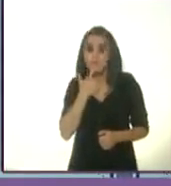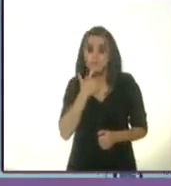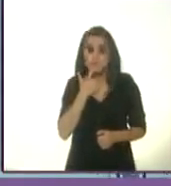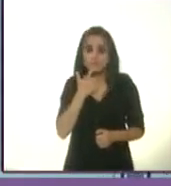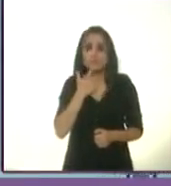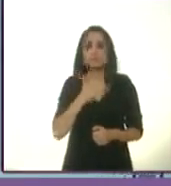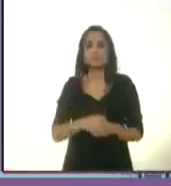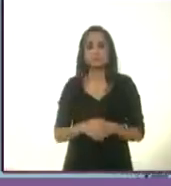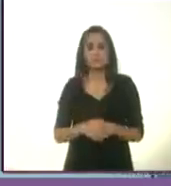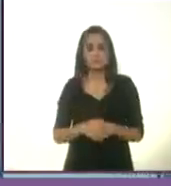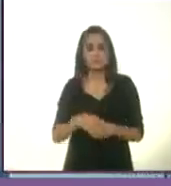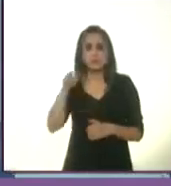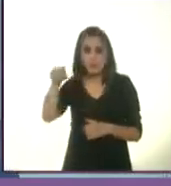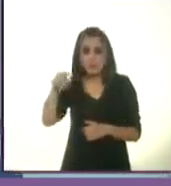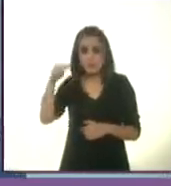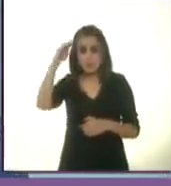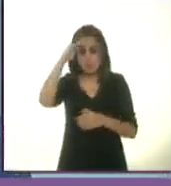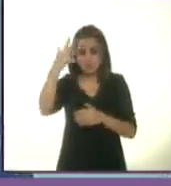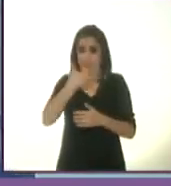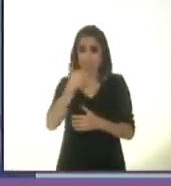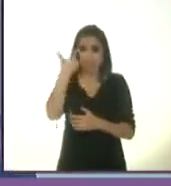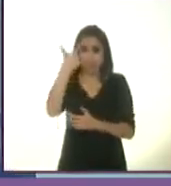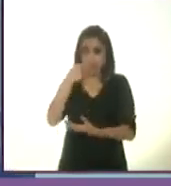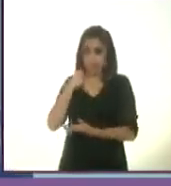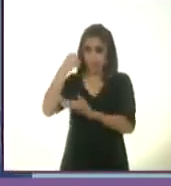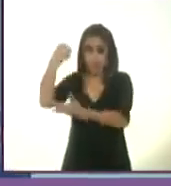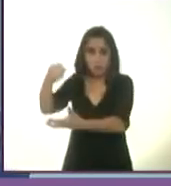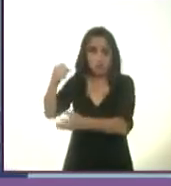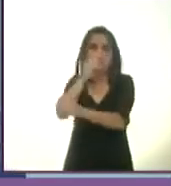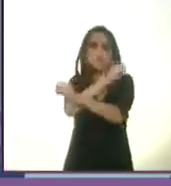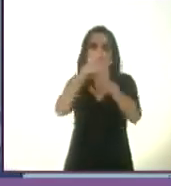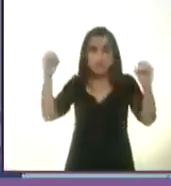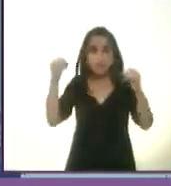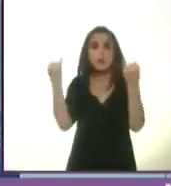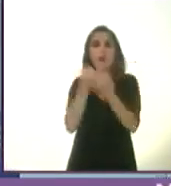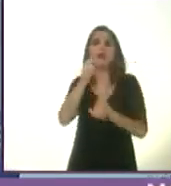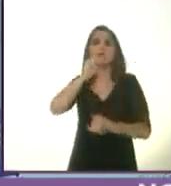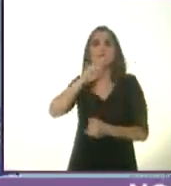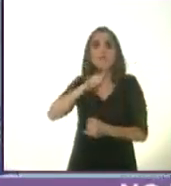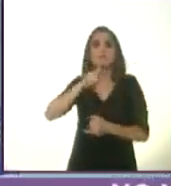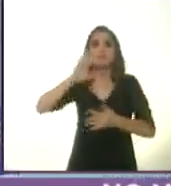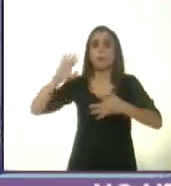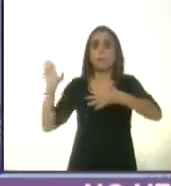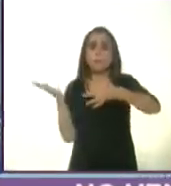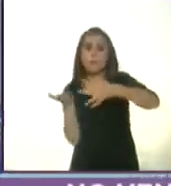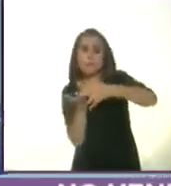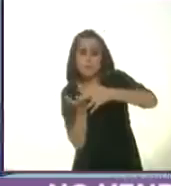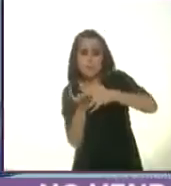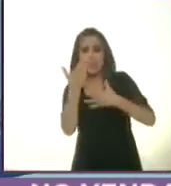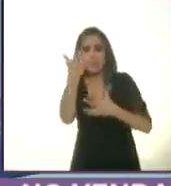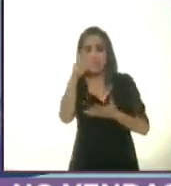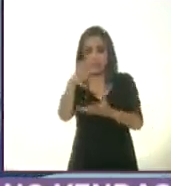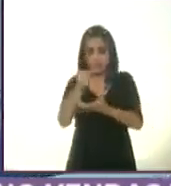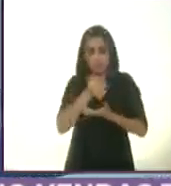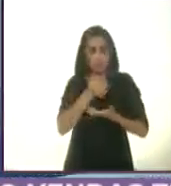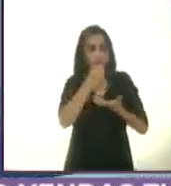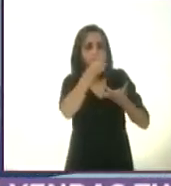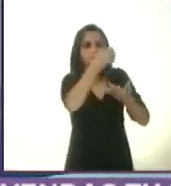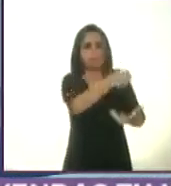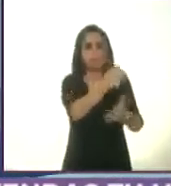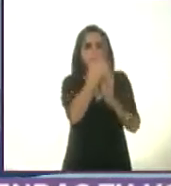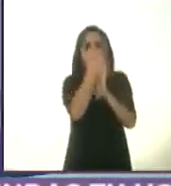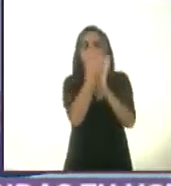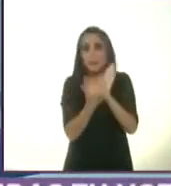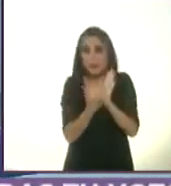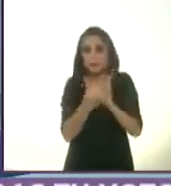solamente no se invirtió sino que se redujo a la mitad el gasto que se tenía que haber realizado invirtiendo en